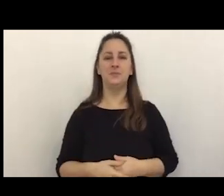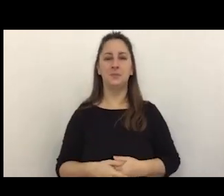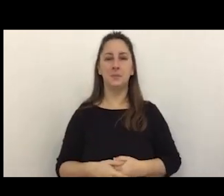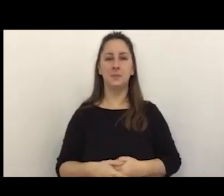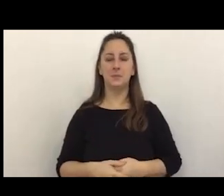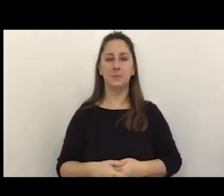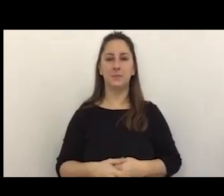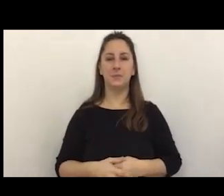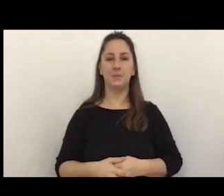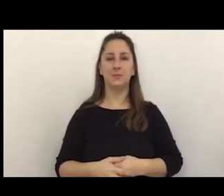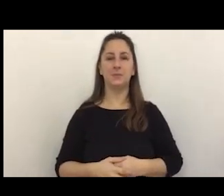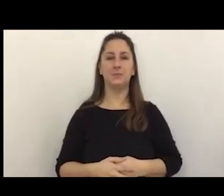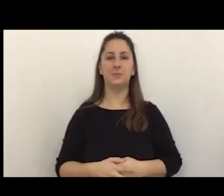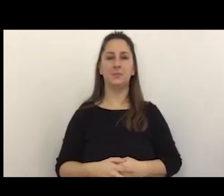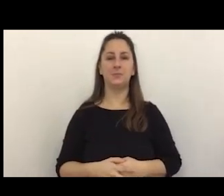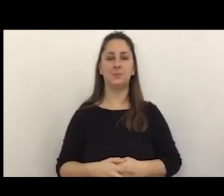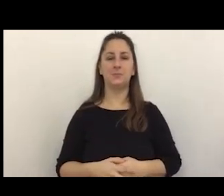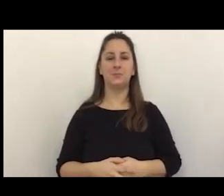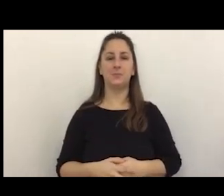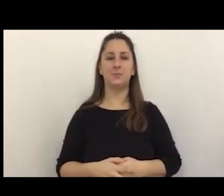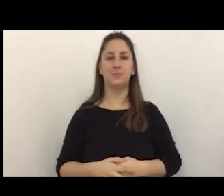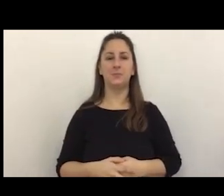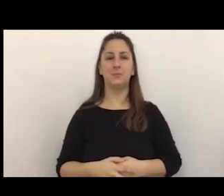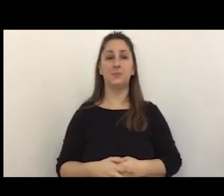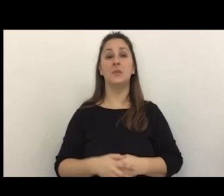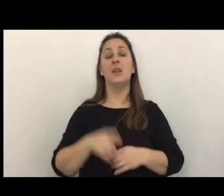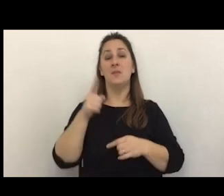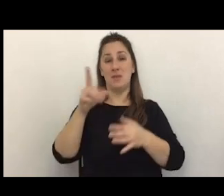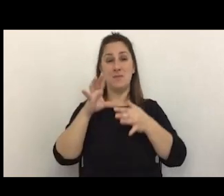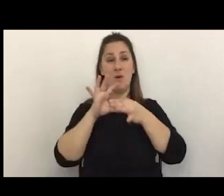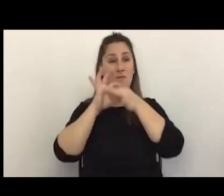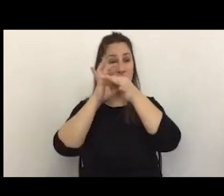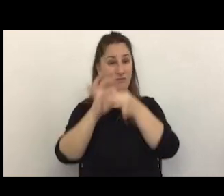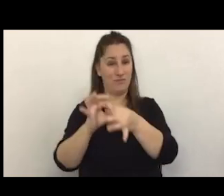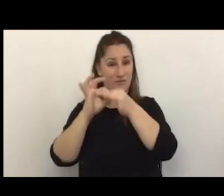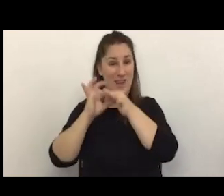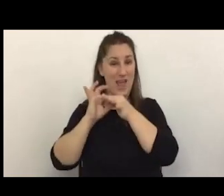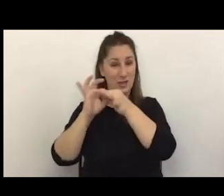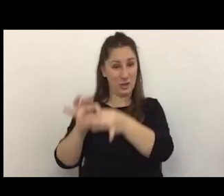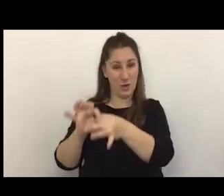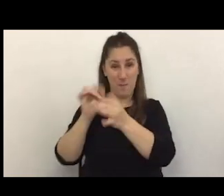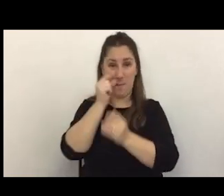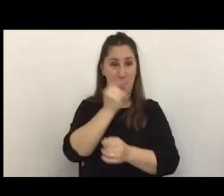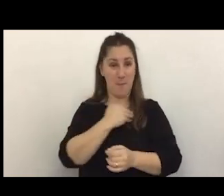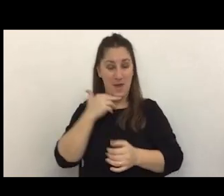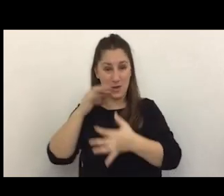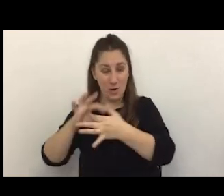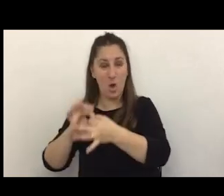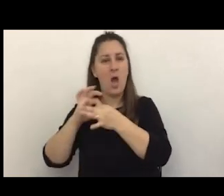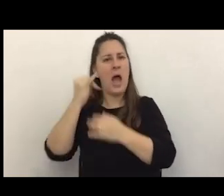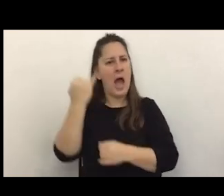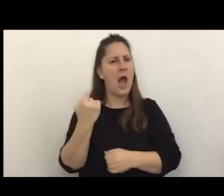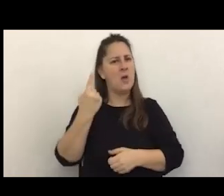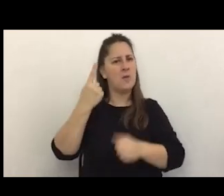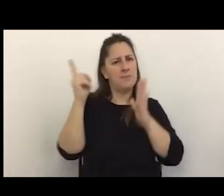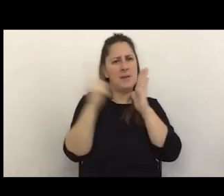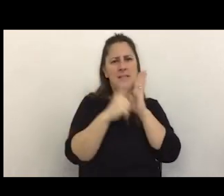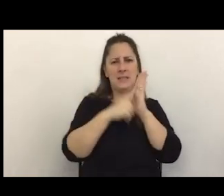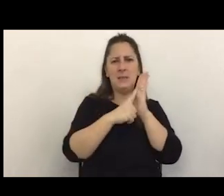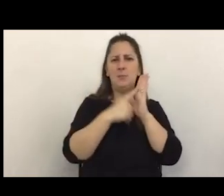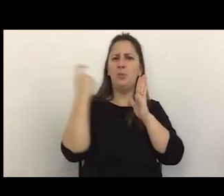Y dentro de las fuentes de la filiación propiamente dicha hay un principio muy interesante que ha sido puesto en debate